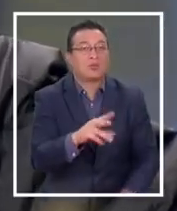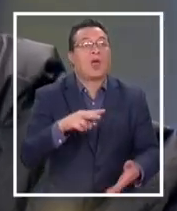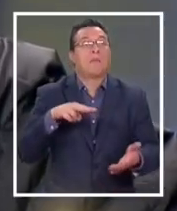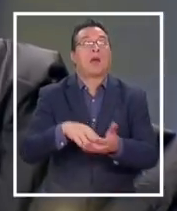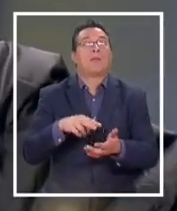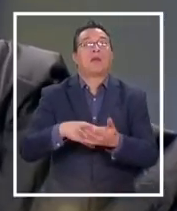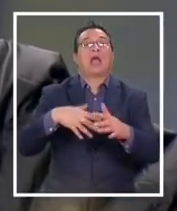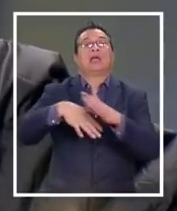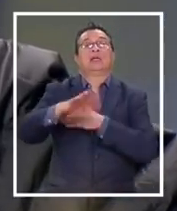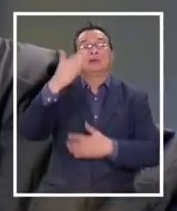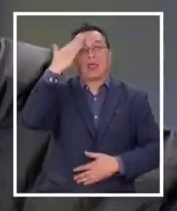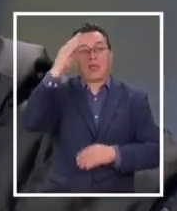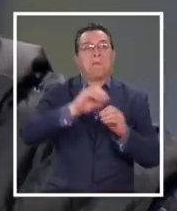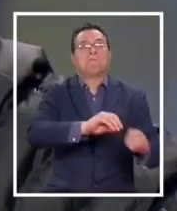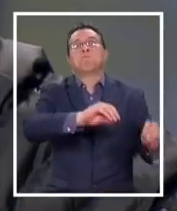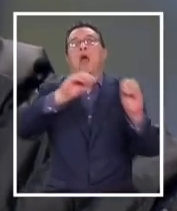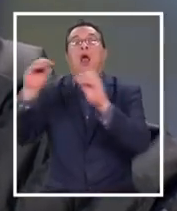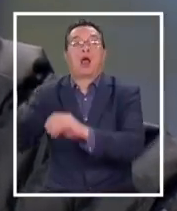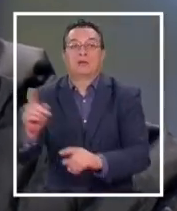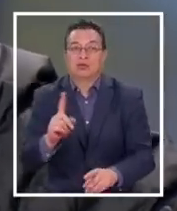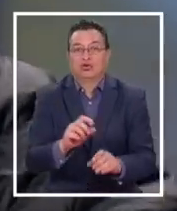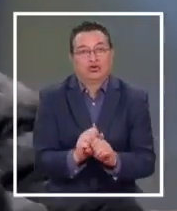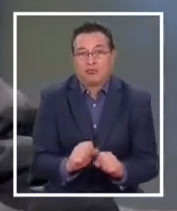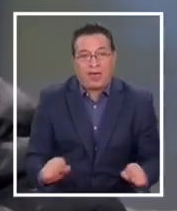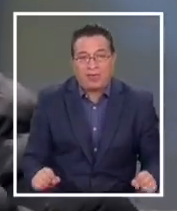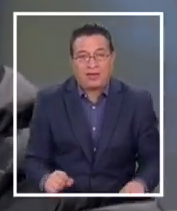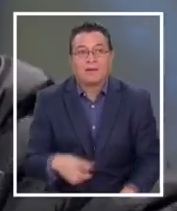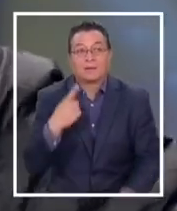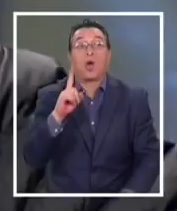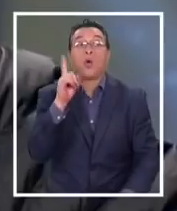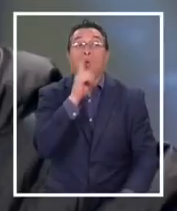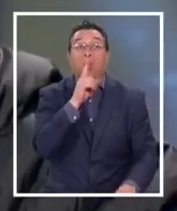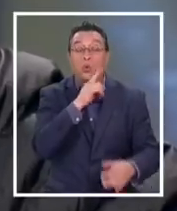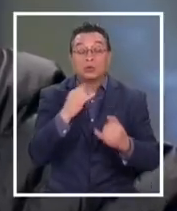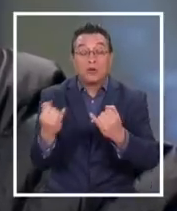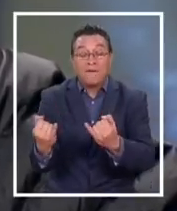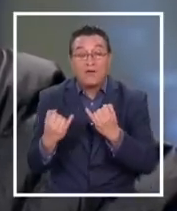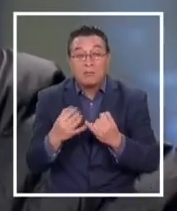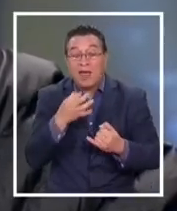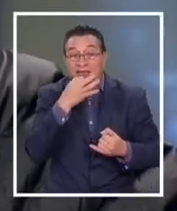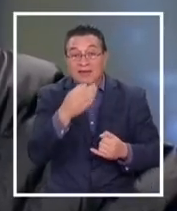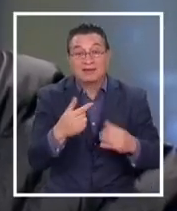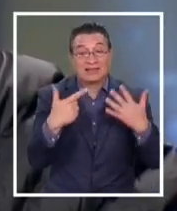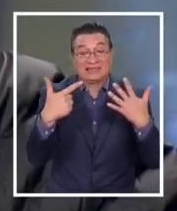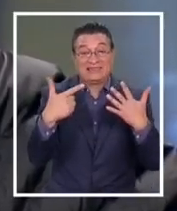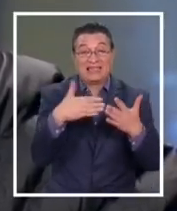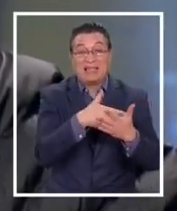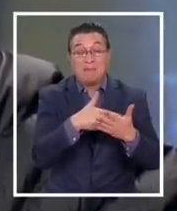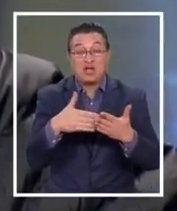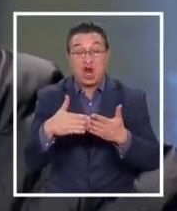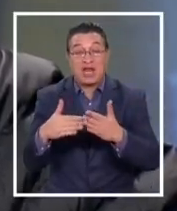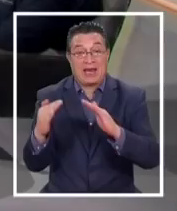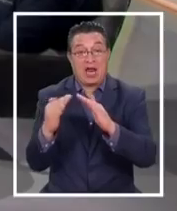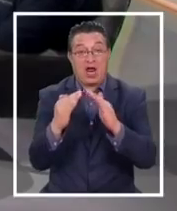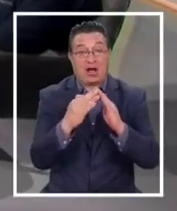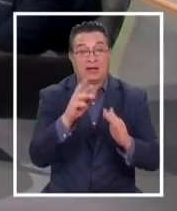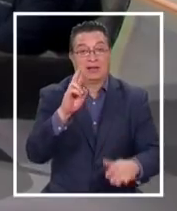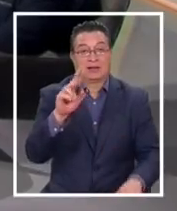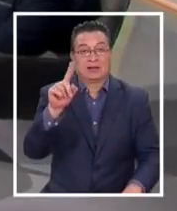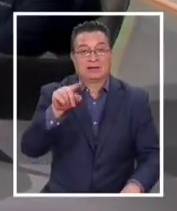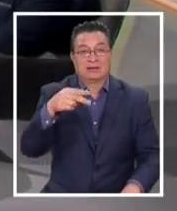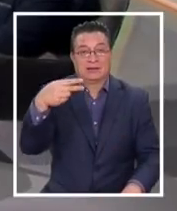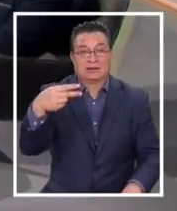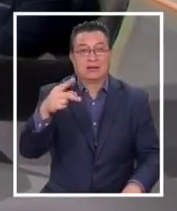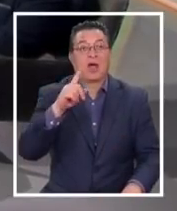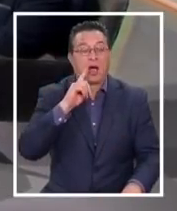días más. Porque los datos son muy importantes. El último informe habla de 7 millones de hogares en el registro, que